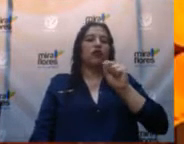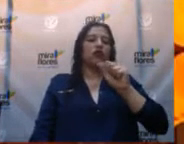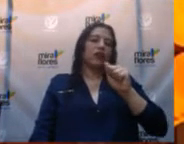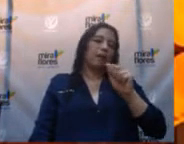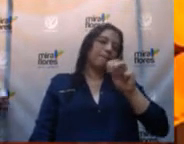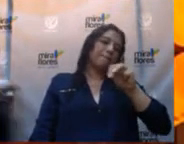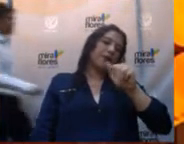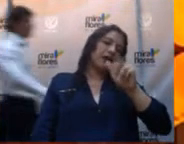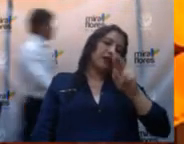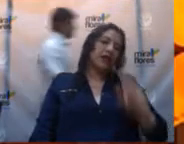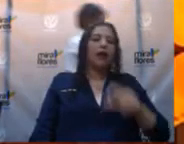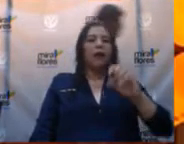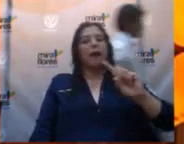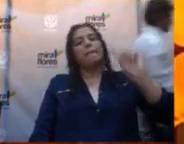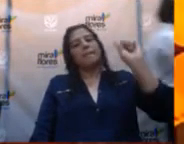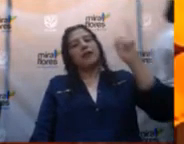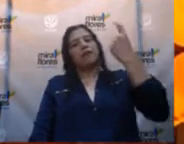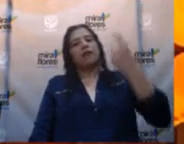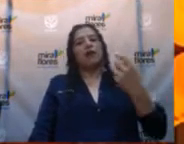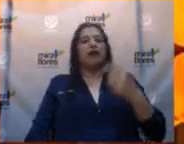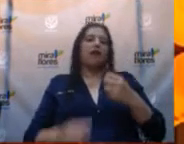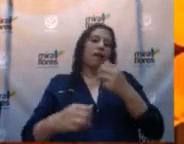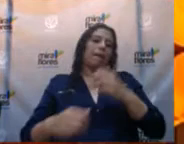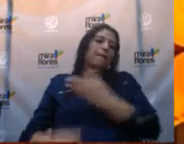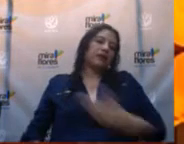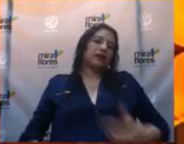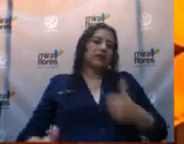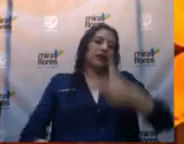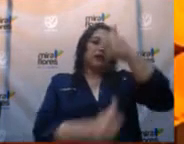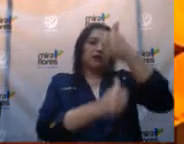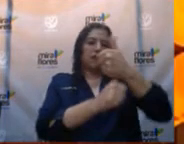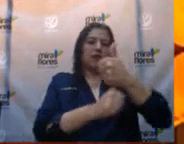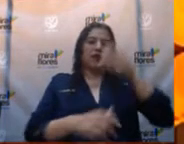Barriga, primera vicepresidenta del Congreso de la República.